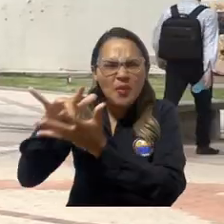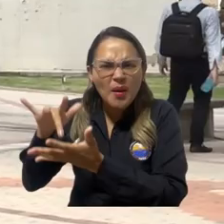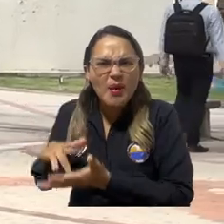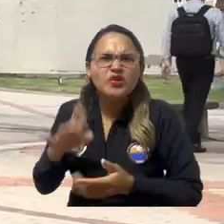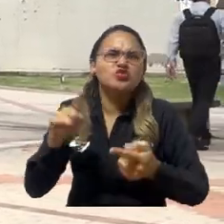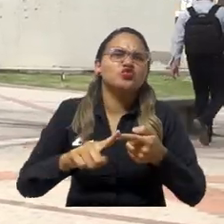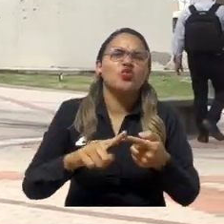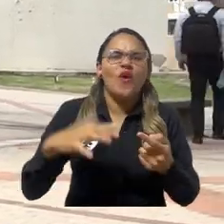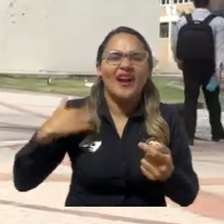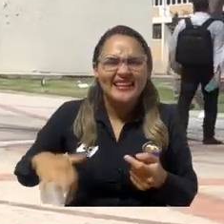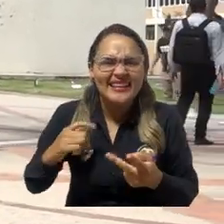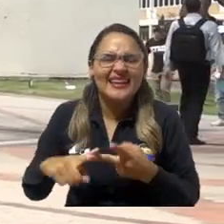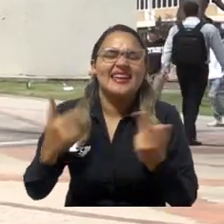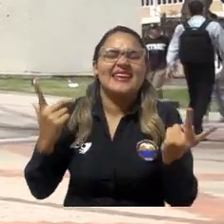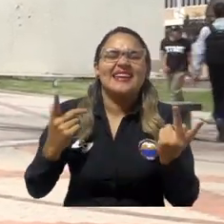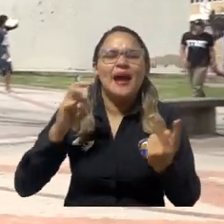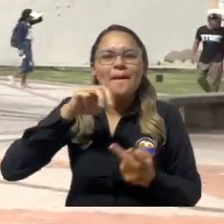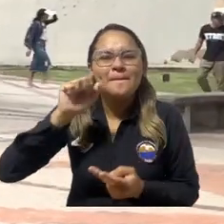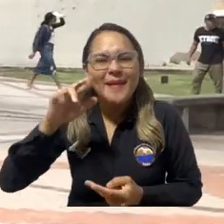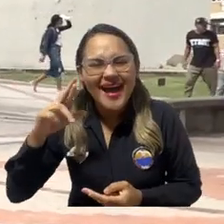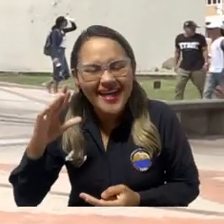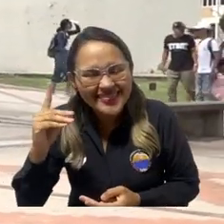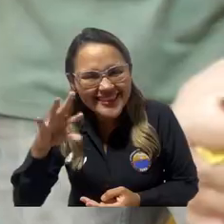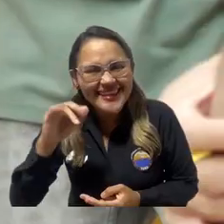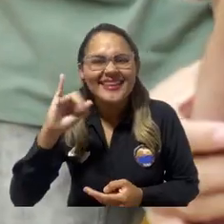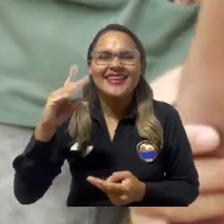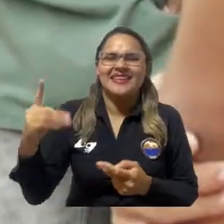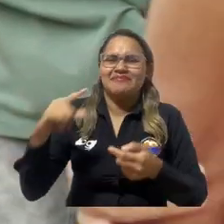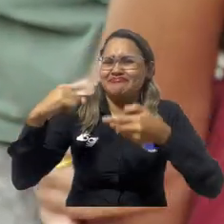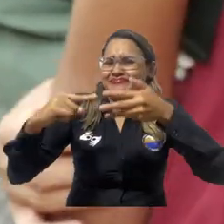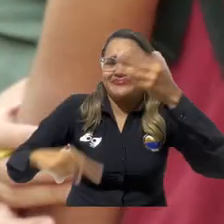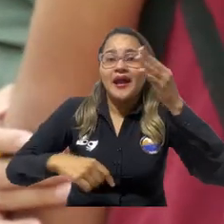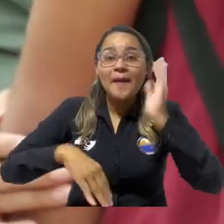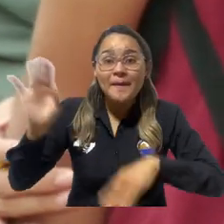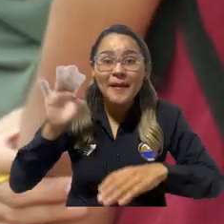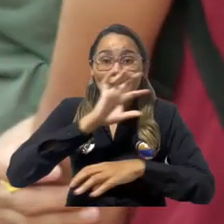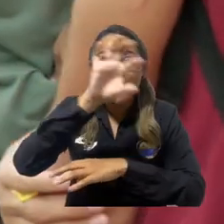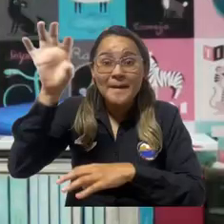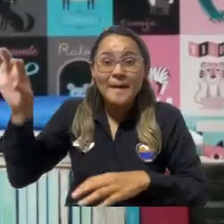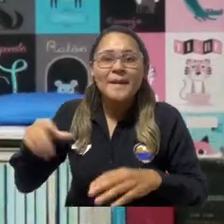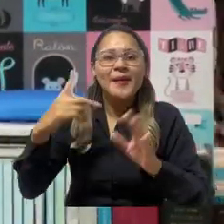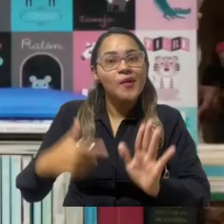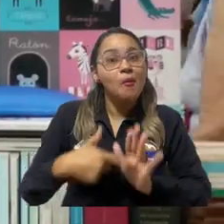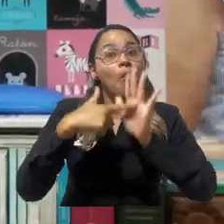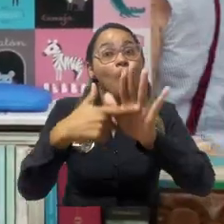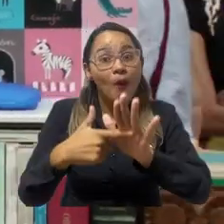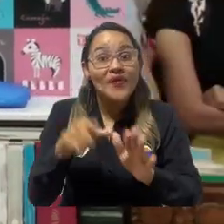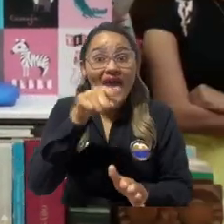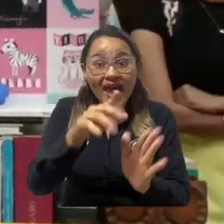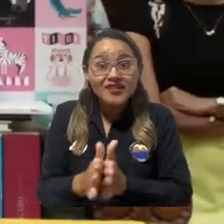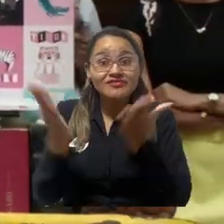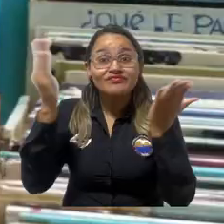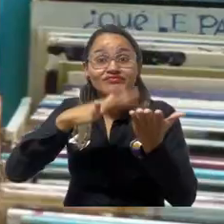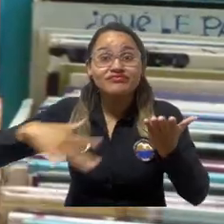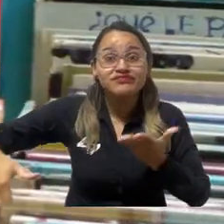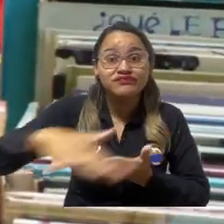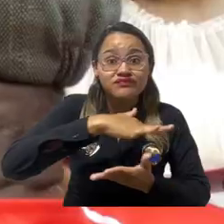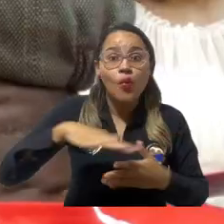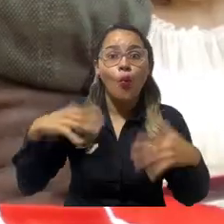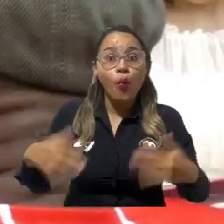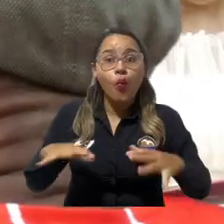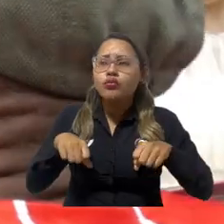y participar en ferias como la de Guadalajara, Buenos Aires y Madrid, lugares en donde cuenta que leer cambia vidas. De